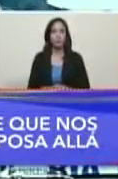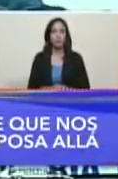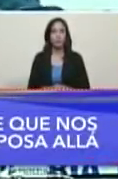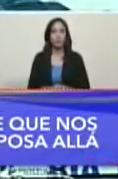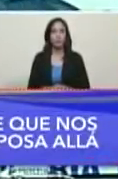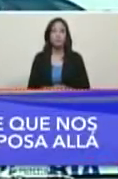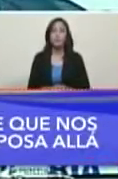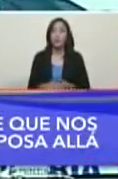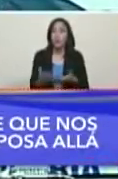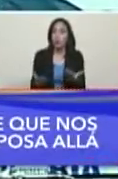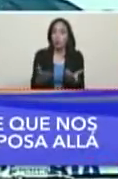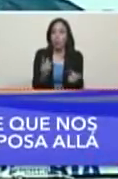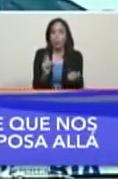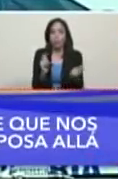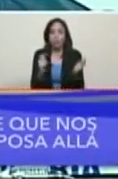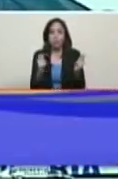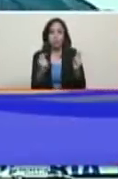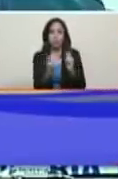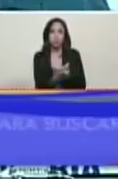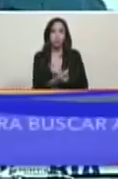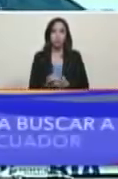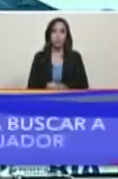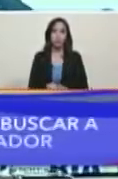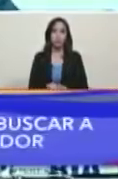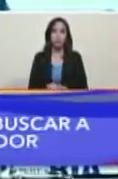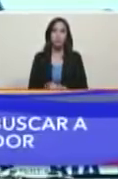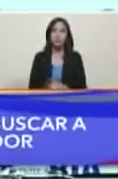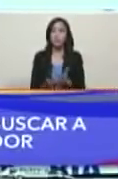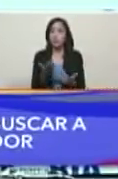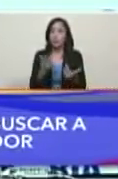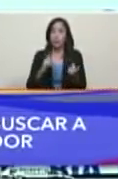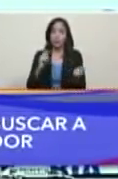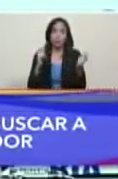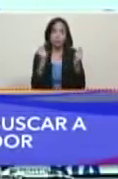y tratan de configurar una situación